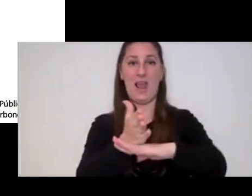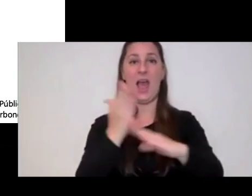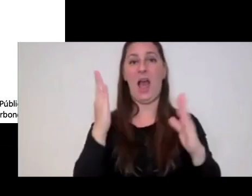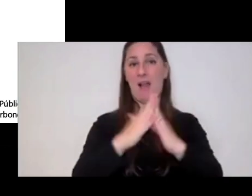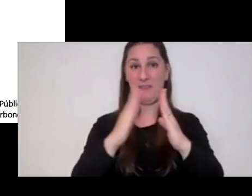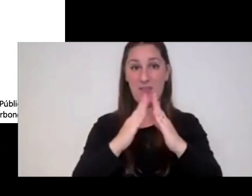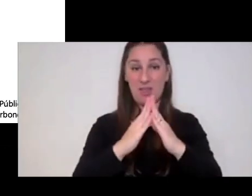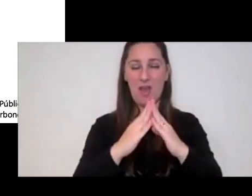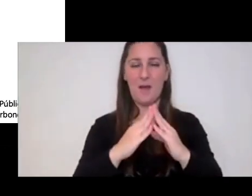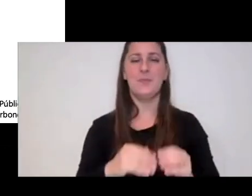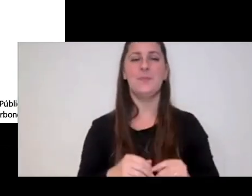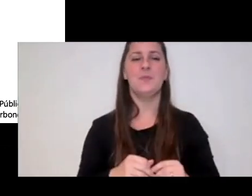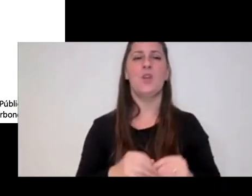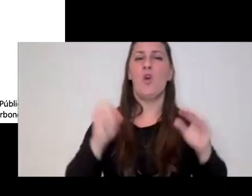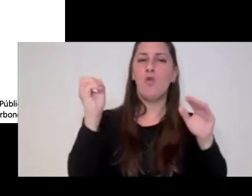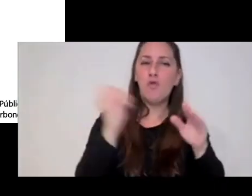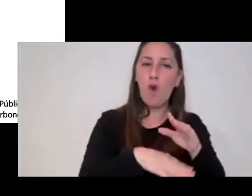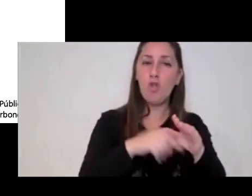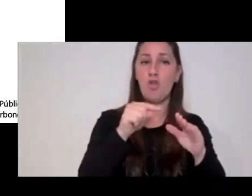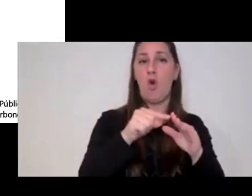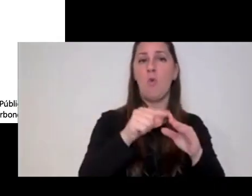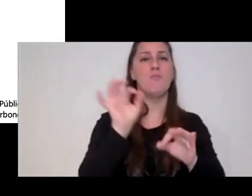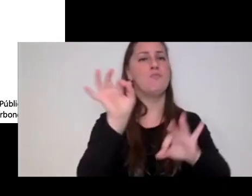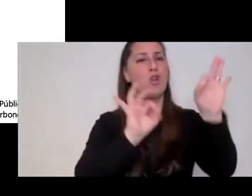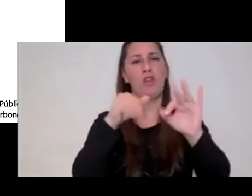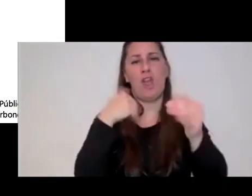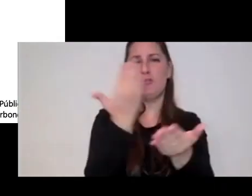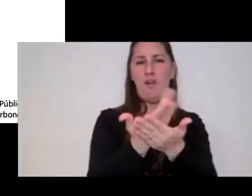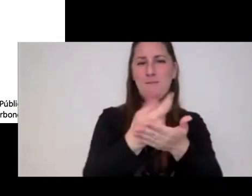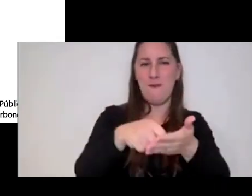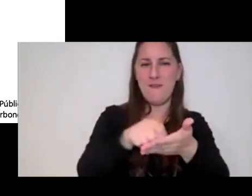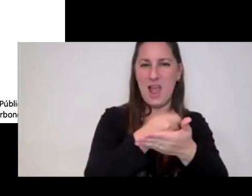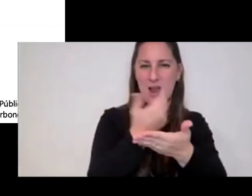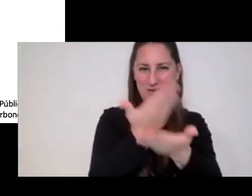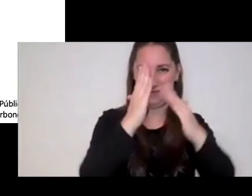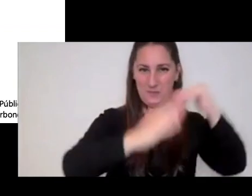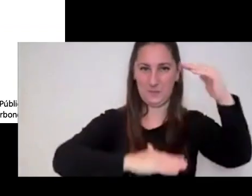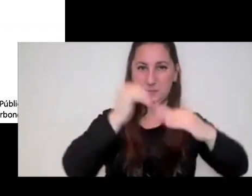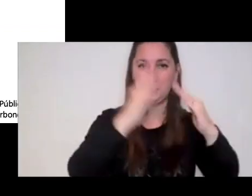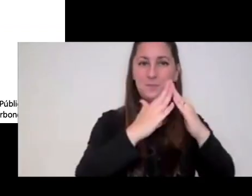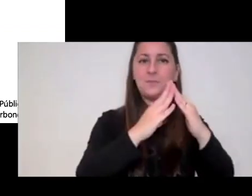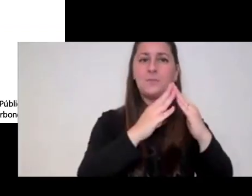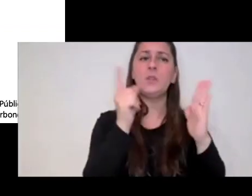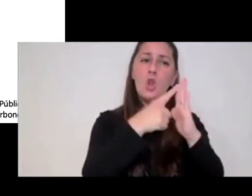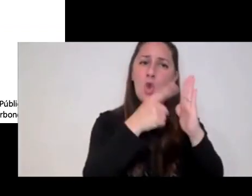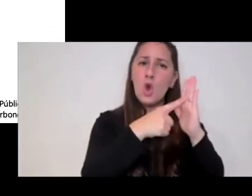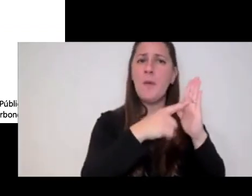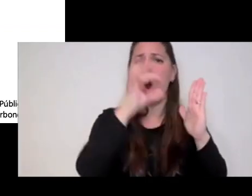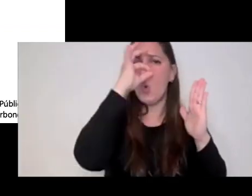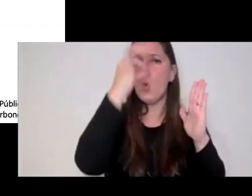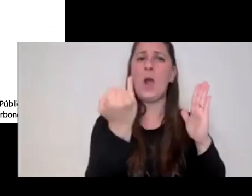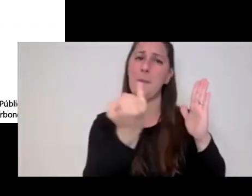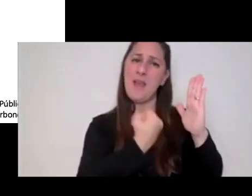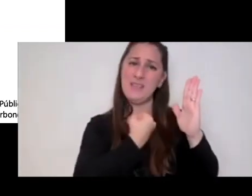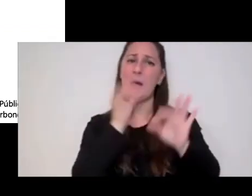de los fondos destinados a un proyecto inmobiliario, en ningún momento la norma me está diciendo que el proyecto inmobiliario